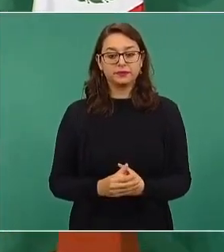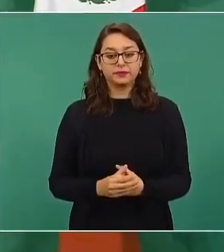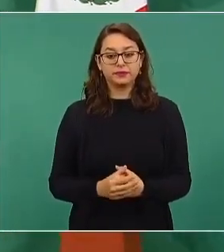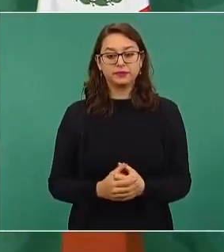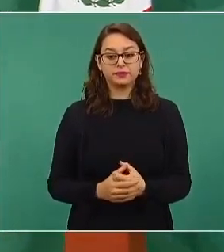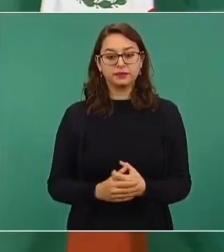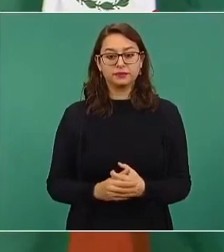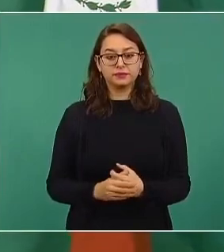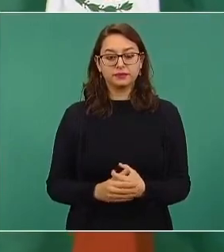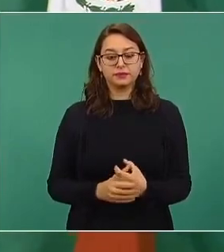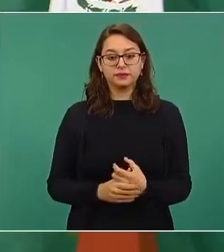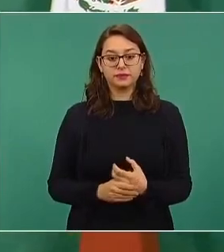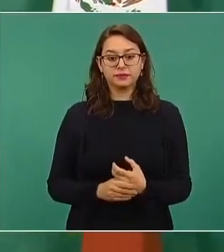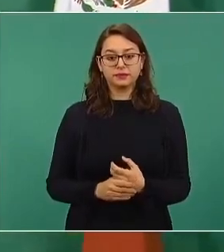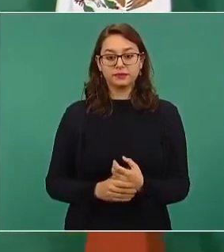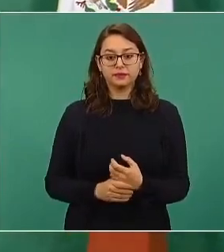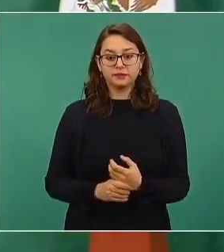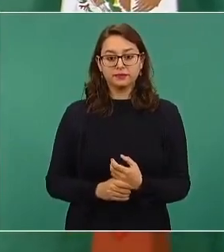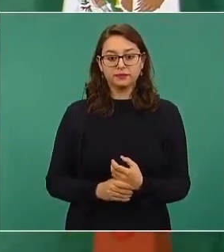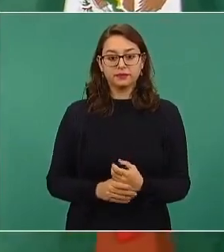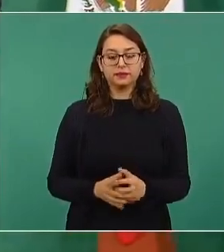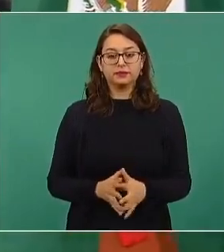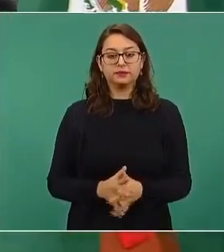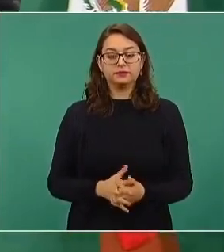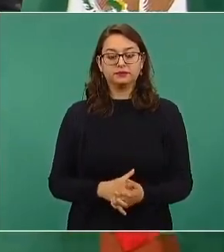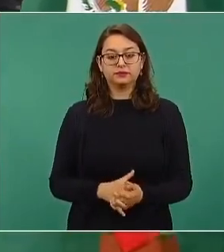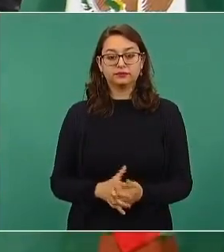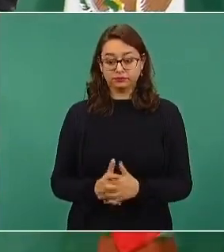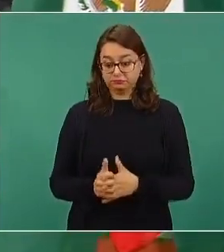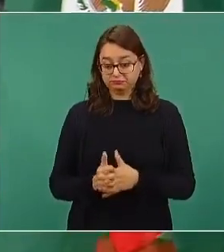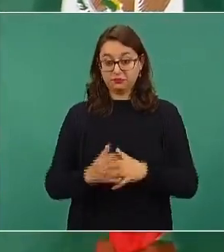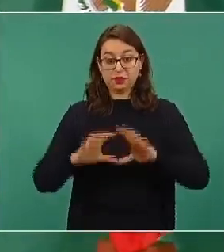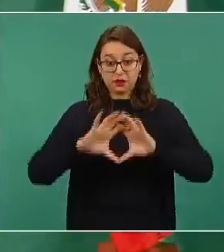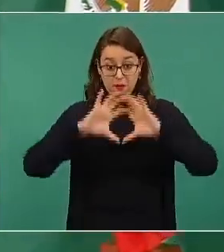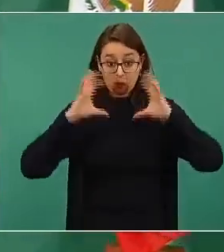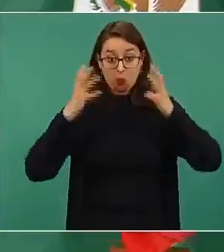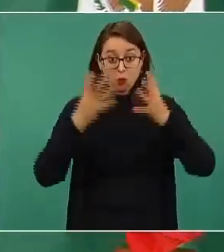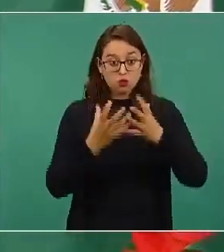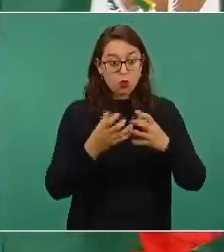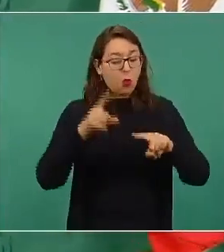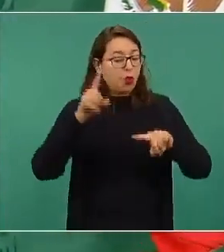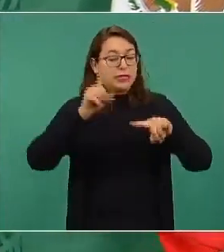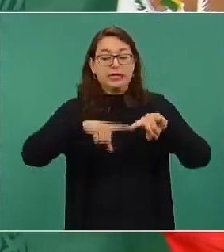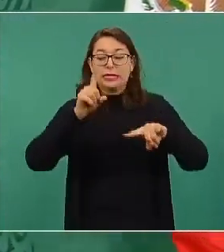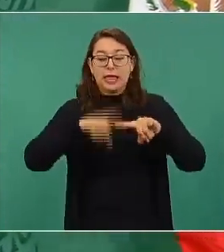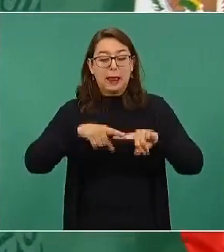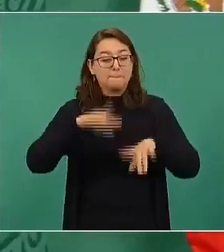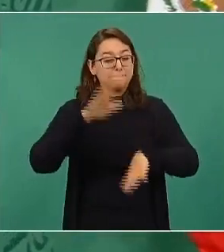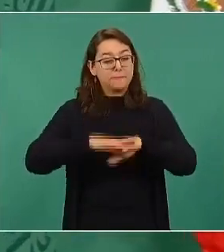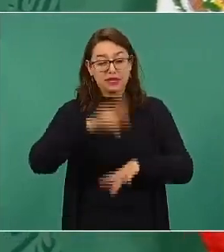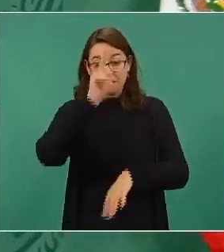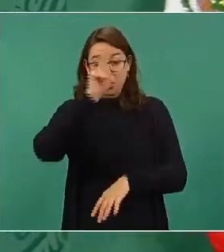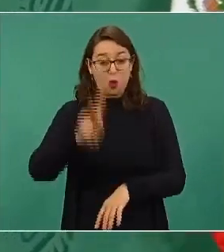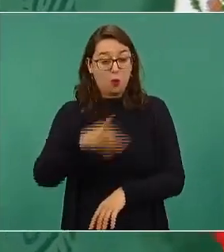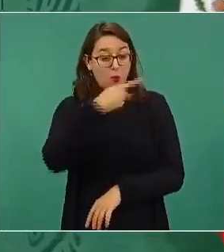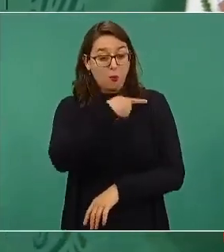Es un censo de los más pobres del mundo que van a recibir una renta,